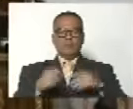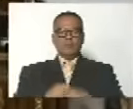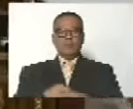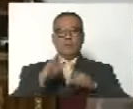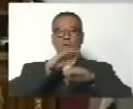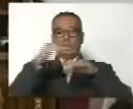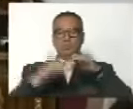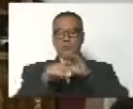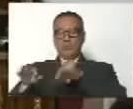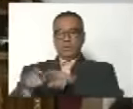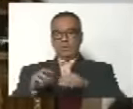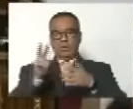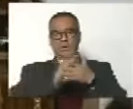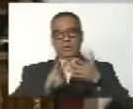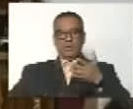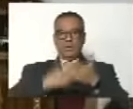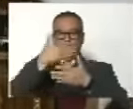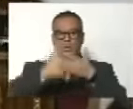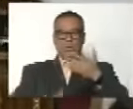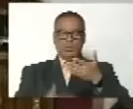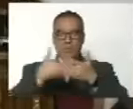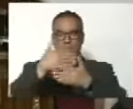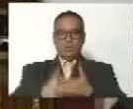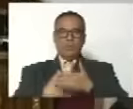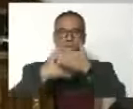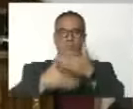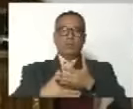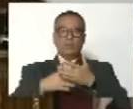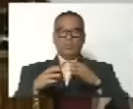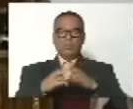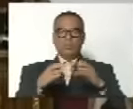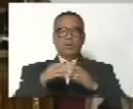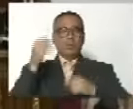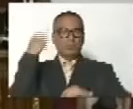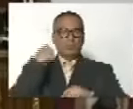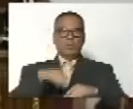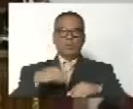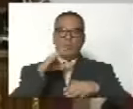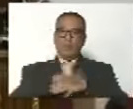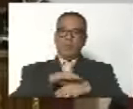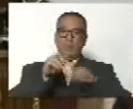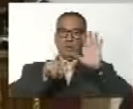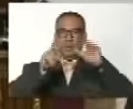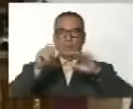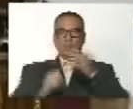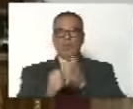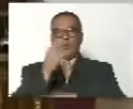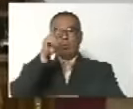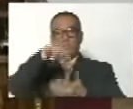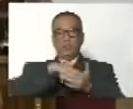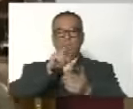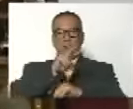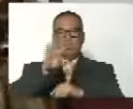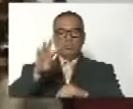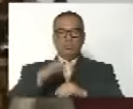Ciudadano subsecretario, sírvase a la lectura al acta de la sesión ordinaria del pasado día martes 7 de mayo de